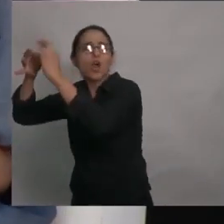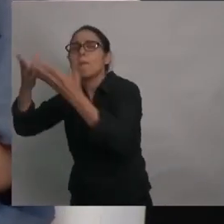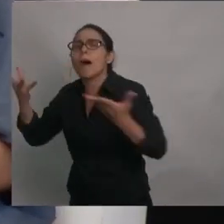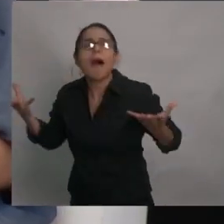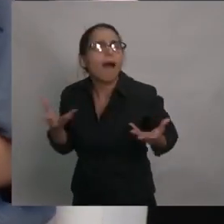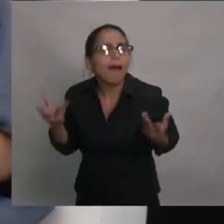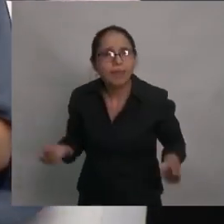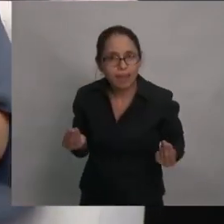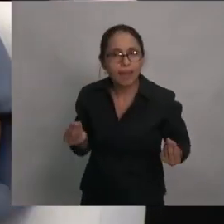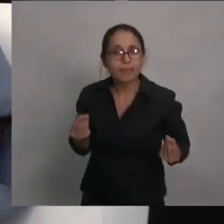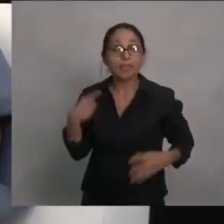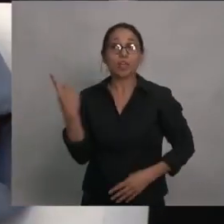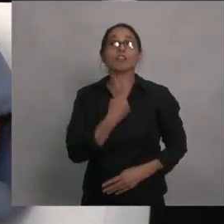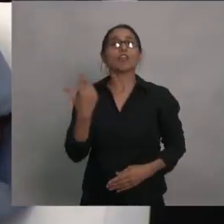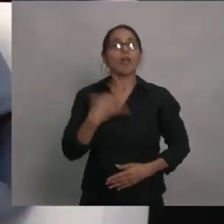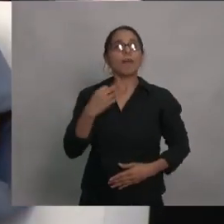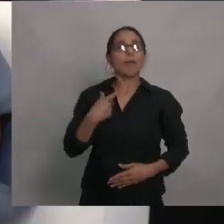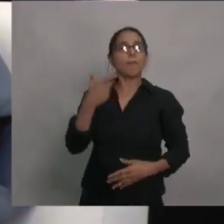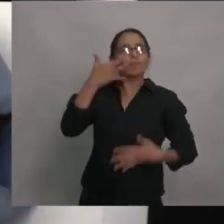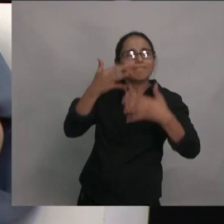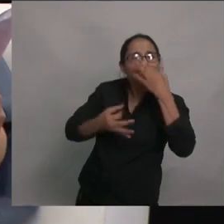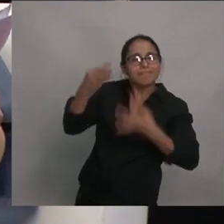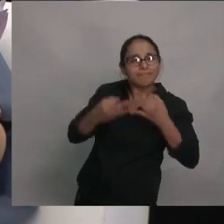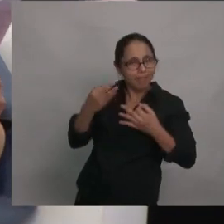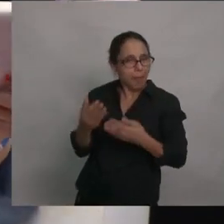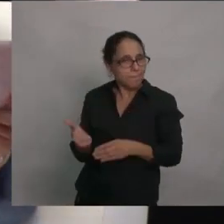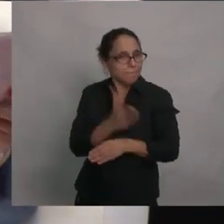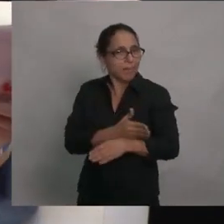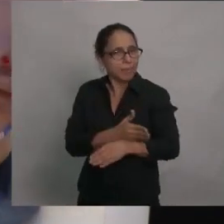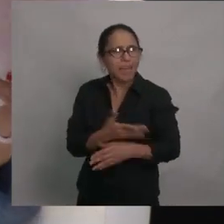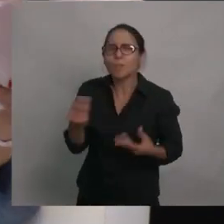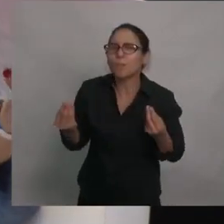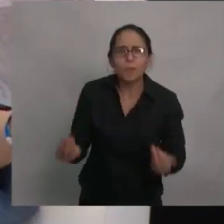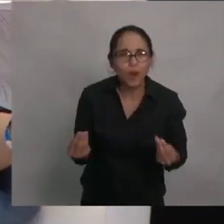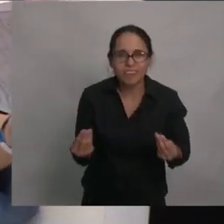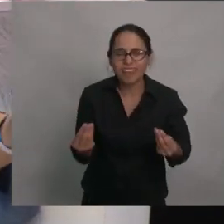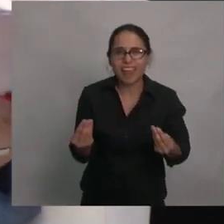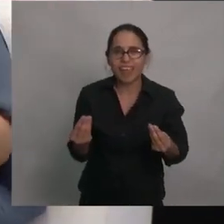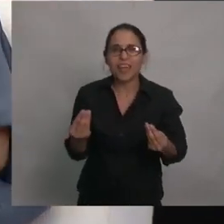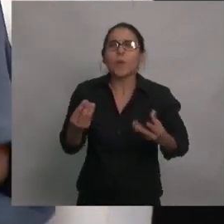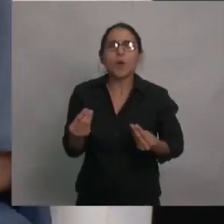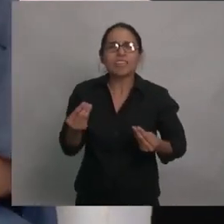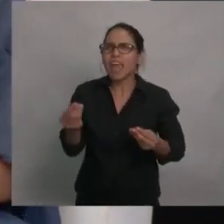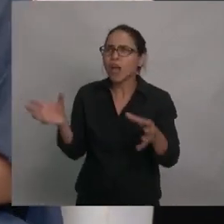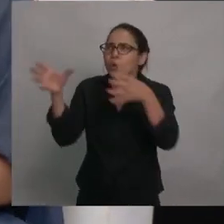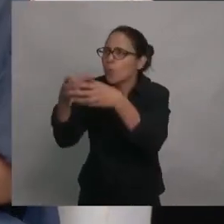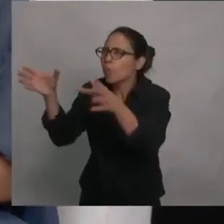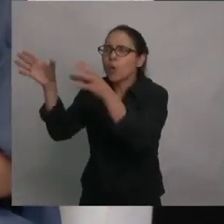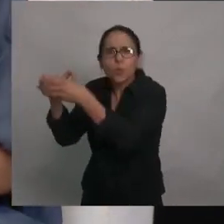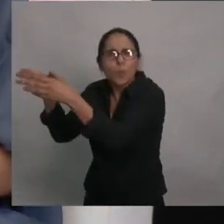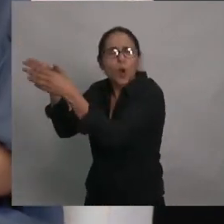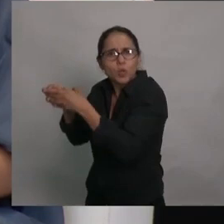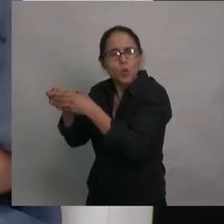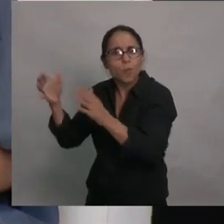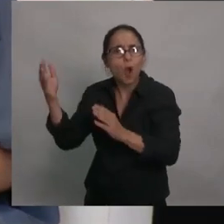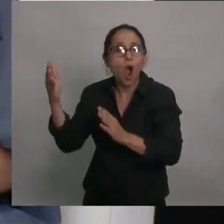Bueno, primero tendríamos que ver cuál es el diagnóstico. ¿Por qué? ¿Por qué? ¿Qué pasa? ¿Por qué estas formaciones ultras están ahí?